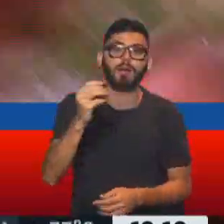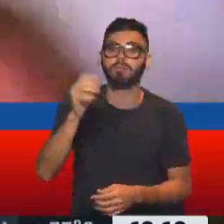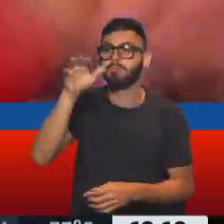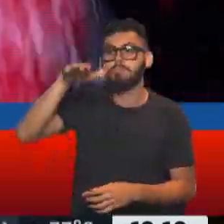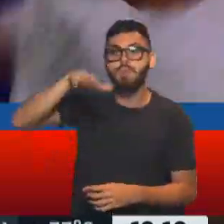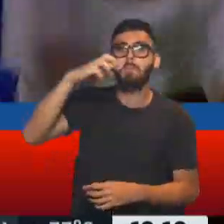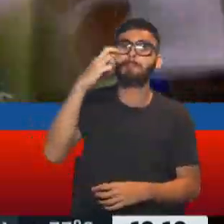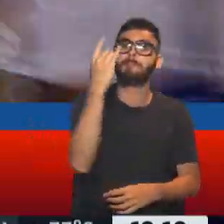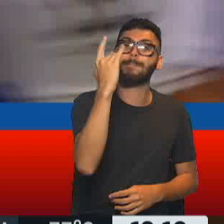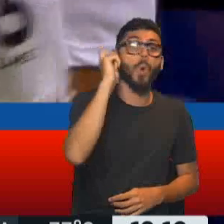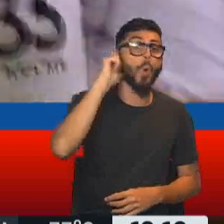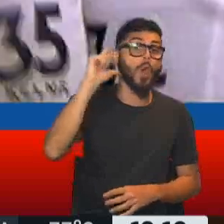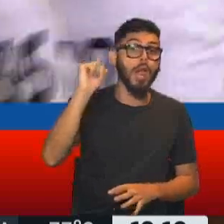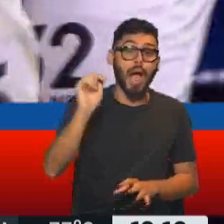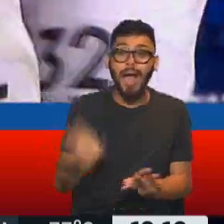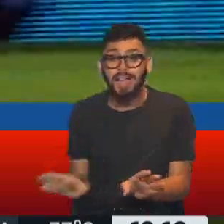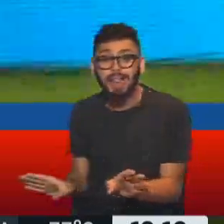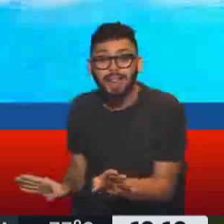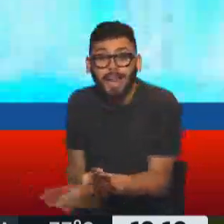Pulga tira el taco, ¿no?